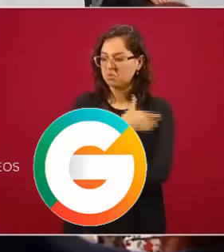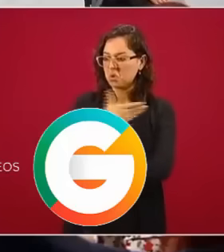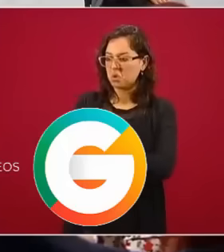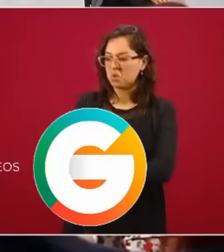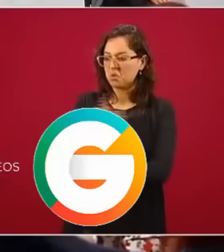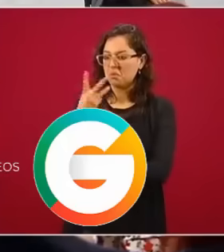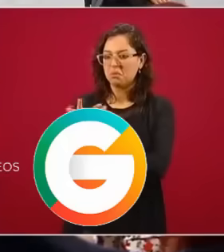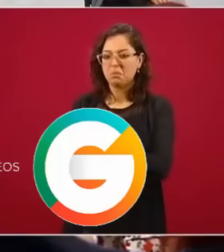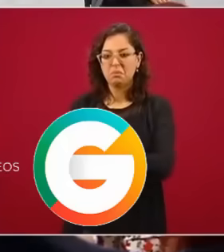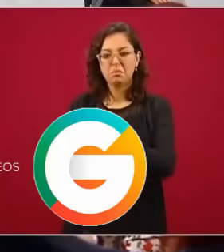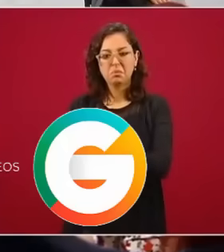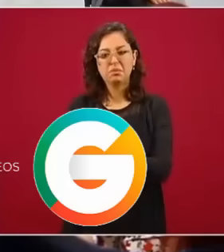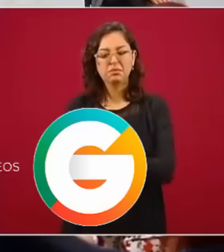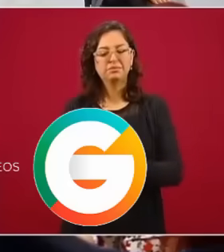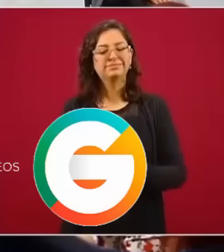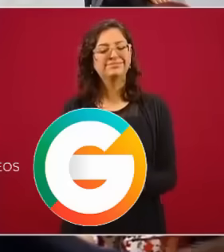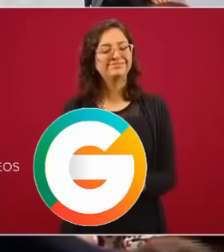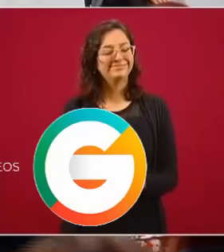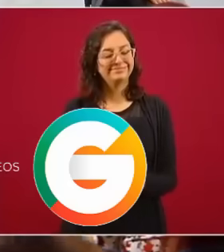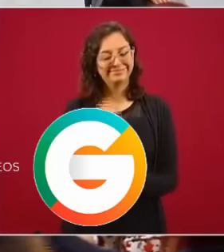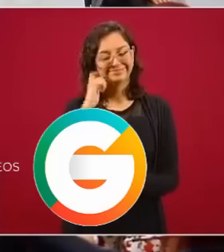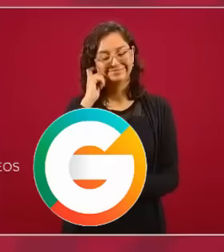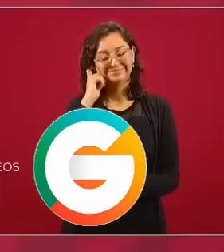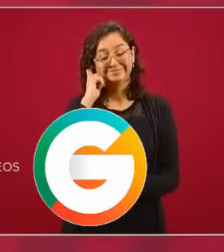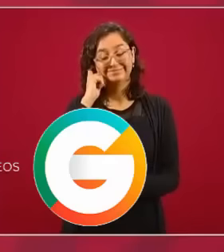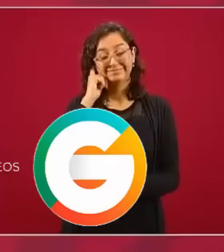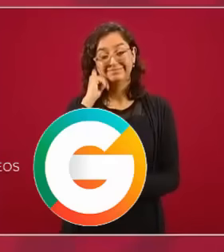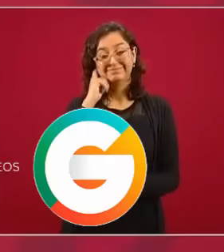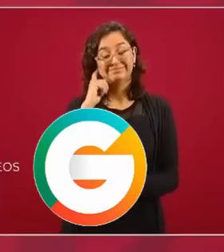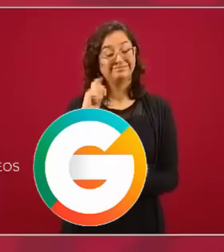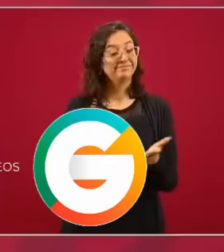que volvemos a lo mismo.